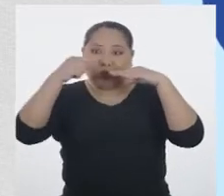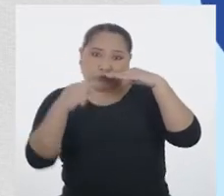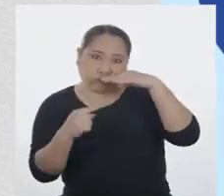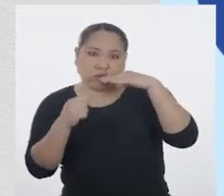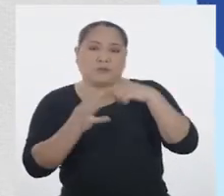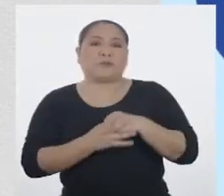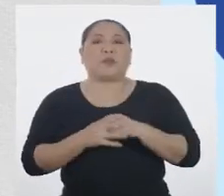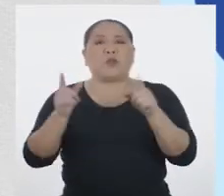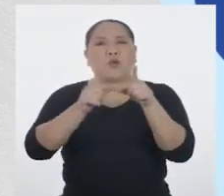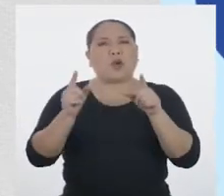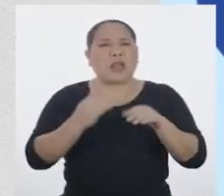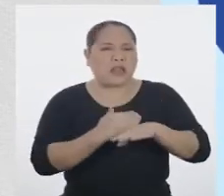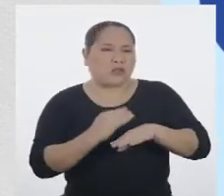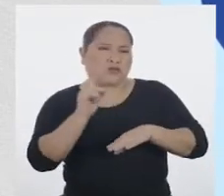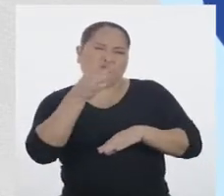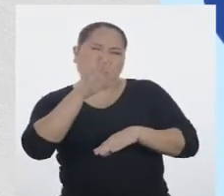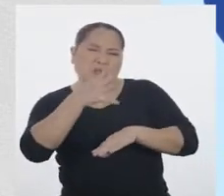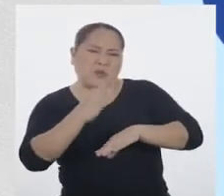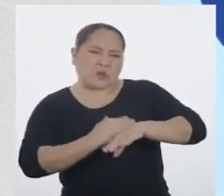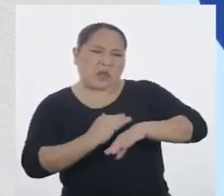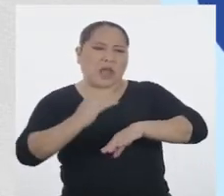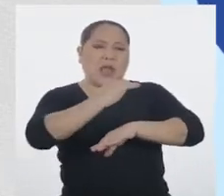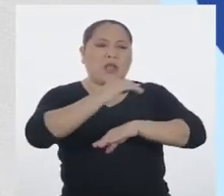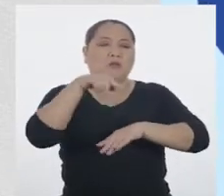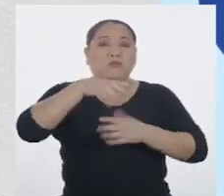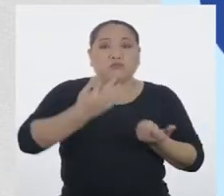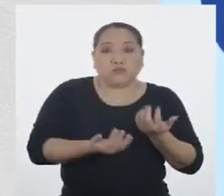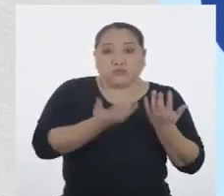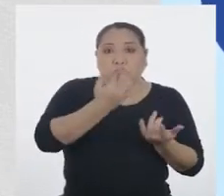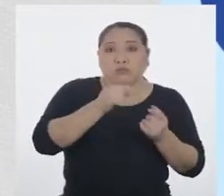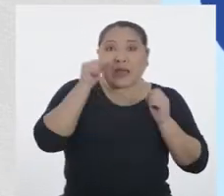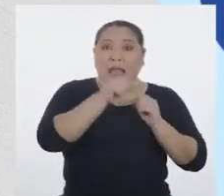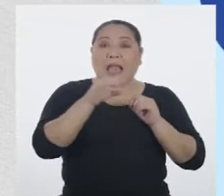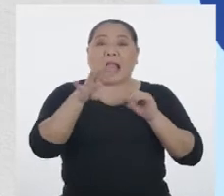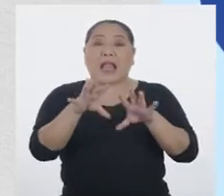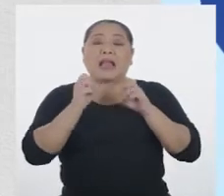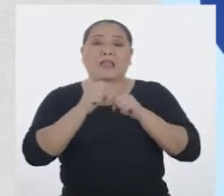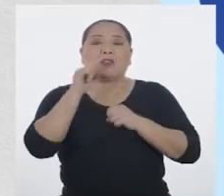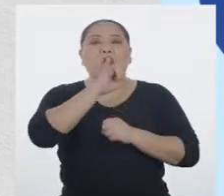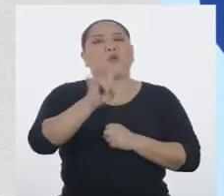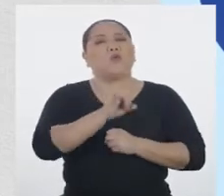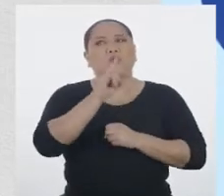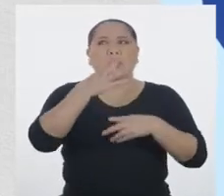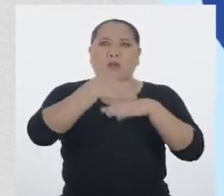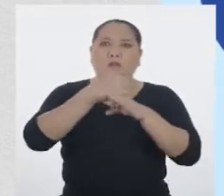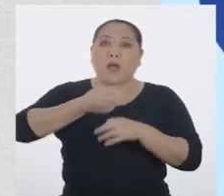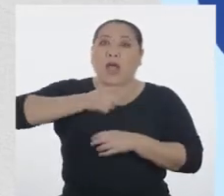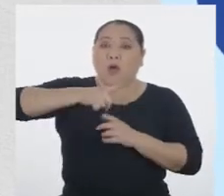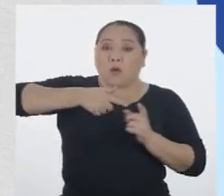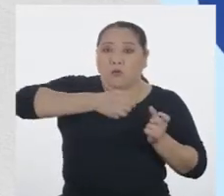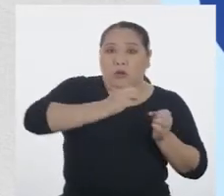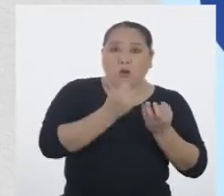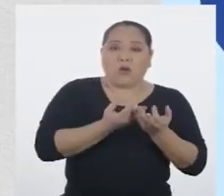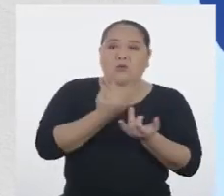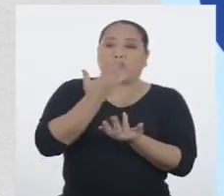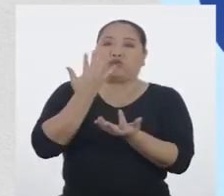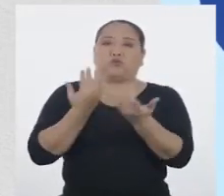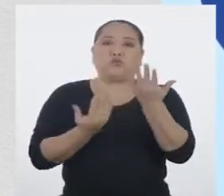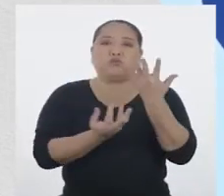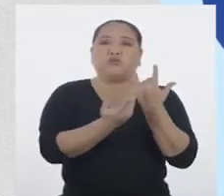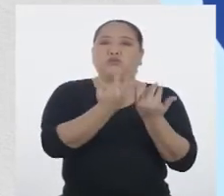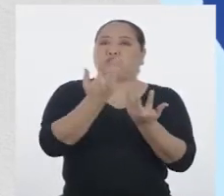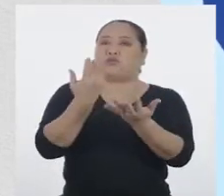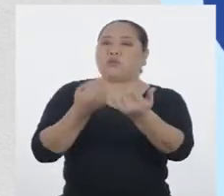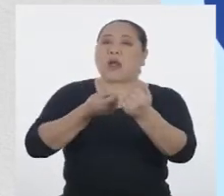grados. En zonas no muy altas, donde se puede cultivar y se presentan heladas, se puede utilizar un sistema de riego por